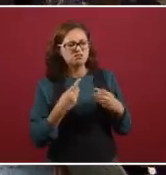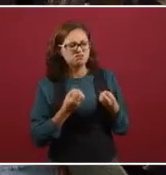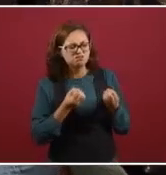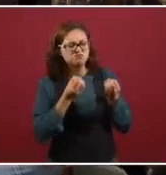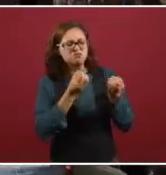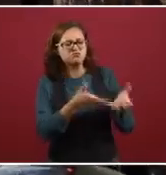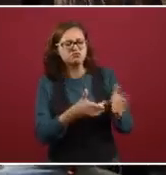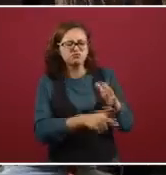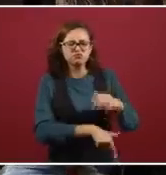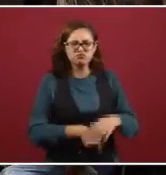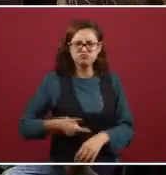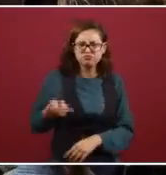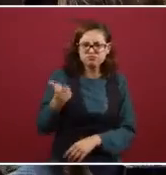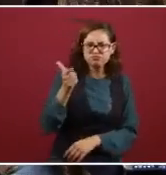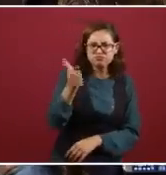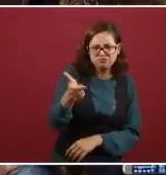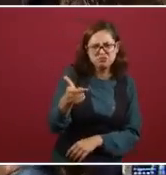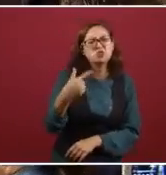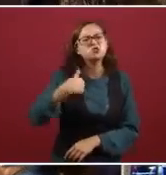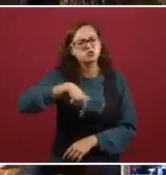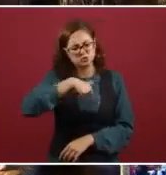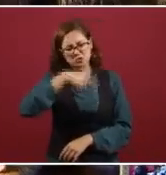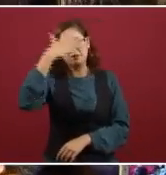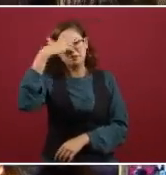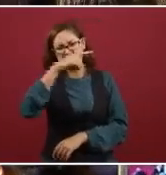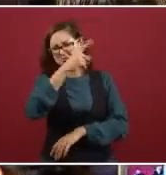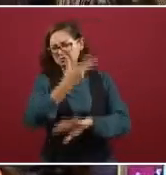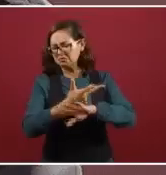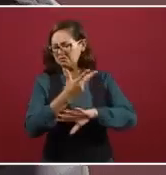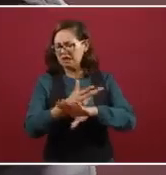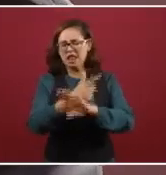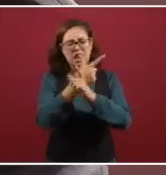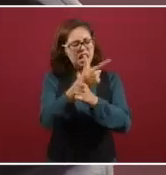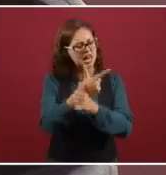Sabemos que las leyes norteamericanas son muy permisivas.